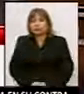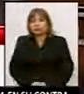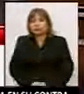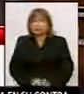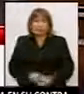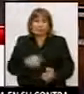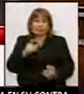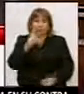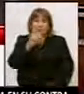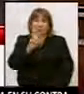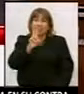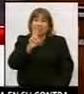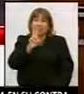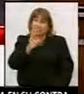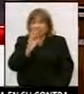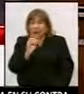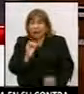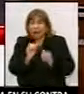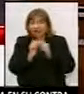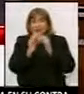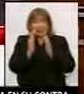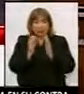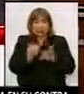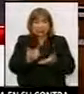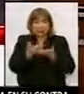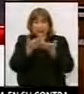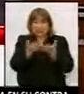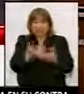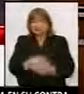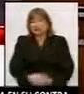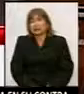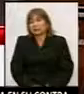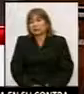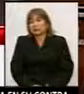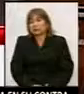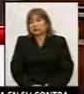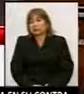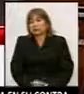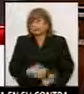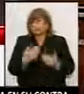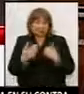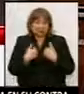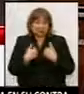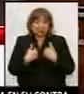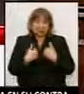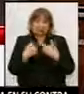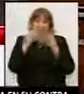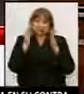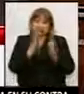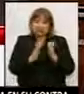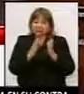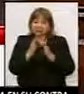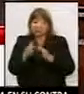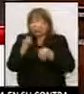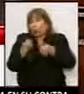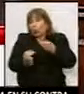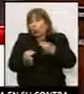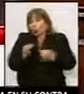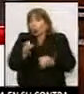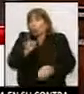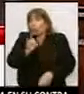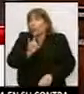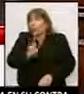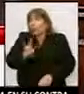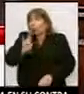estos 120 días que vamos a otorgar con facultades que tiene que ver con los apremios que tiene el Poder Judicial, puedan ser